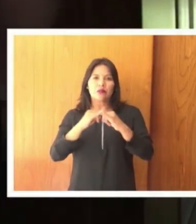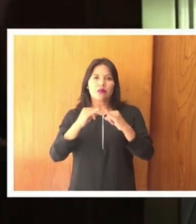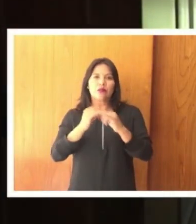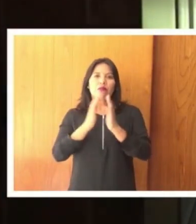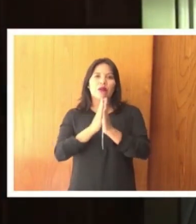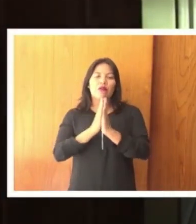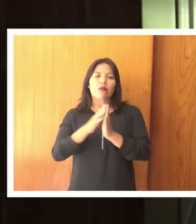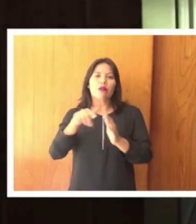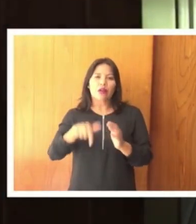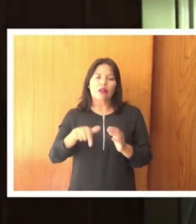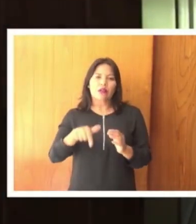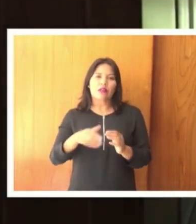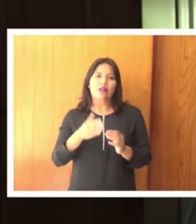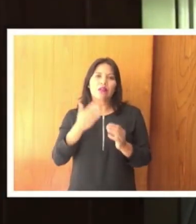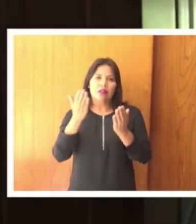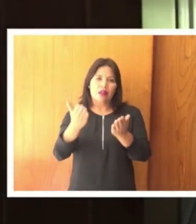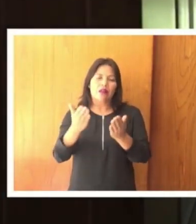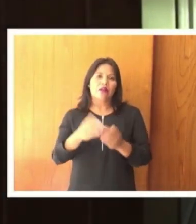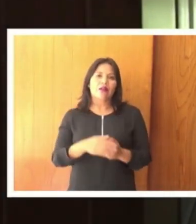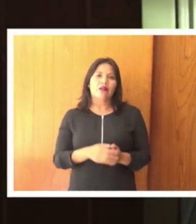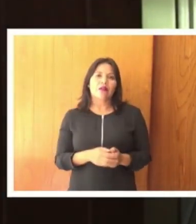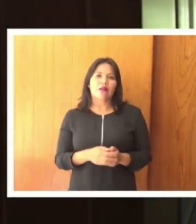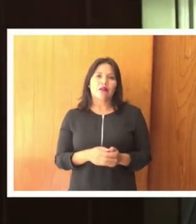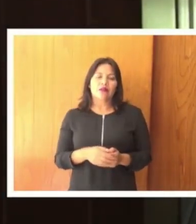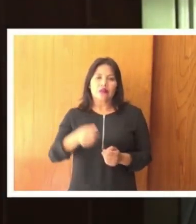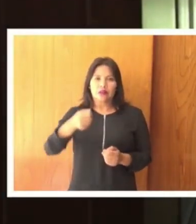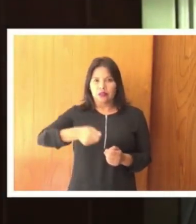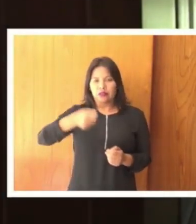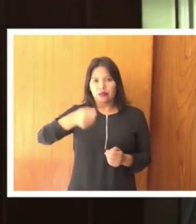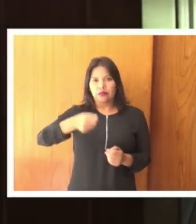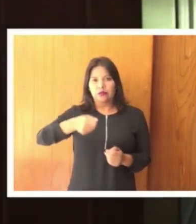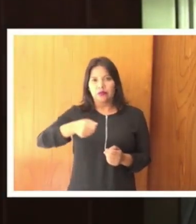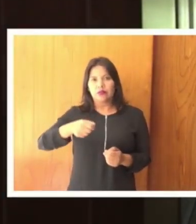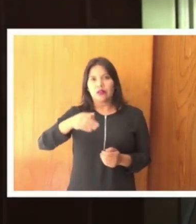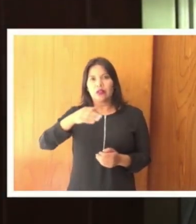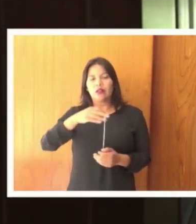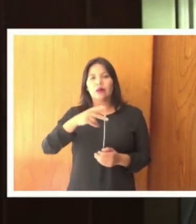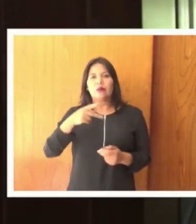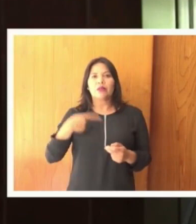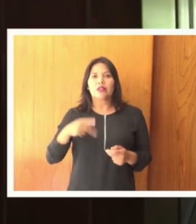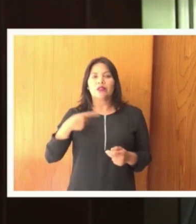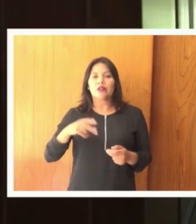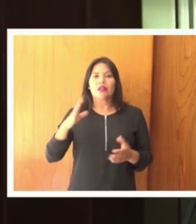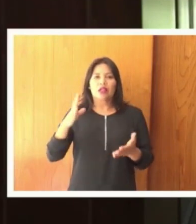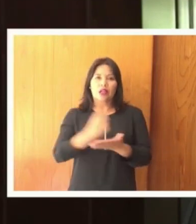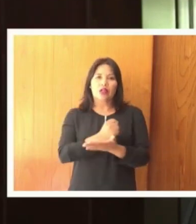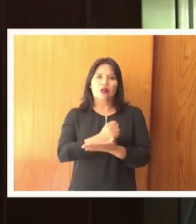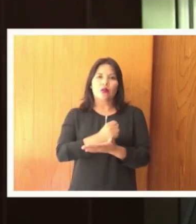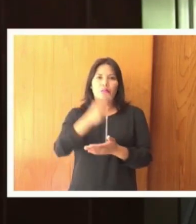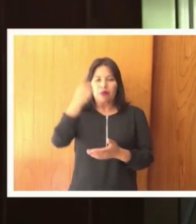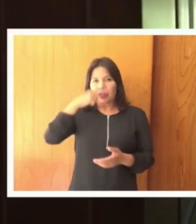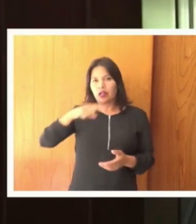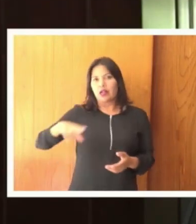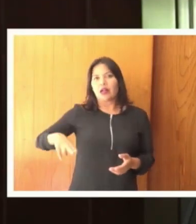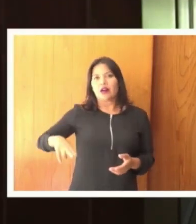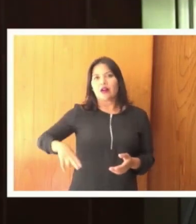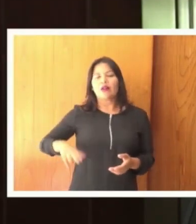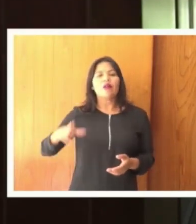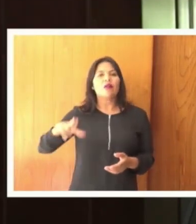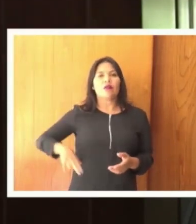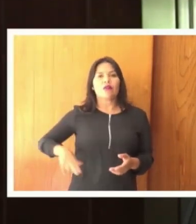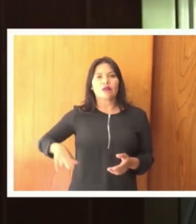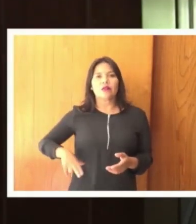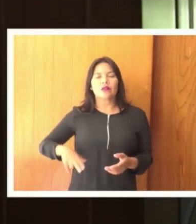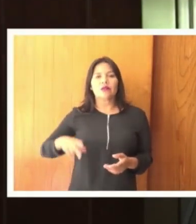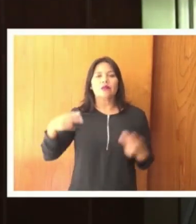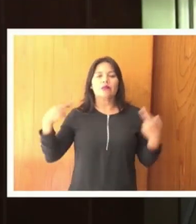mandarle desde este lugar un saludo a quien resultó ganadora en la contienda electoral, a la